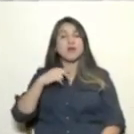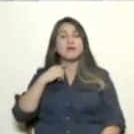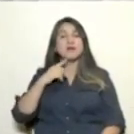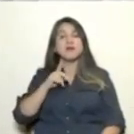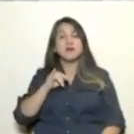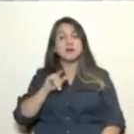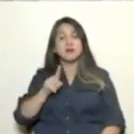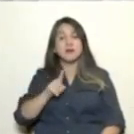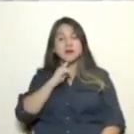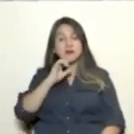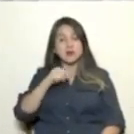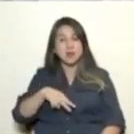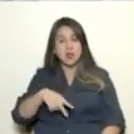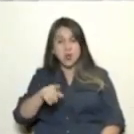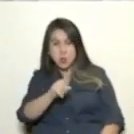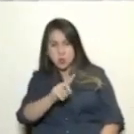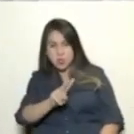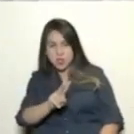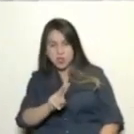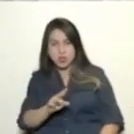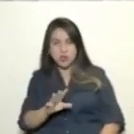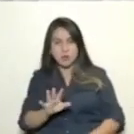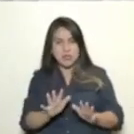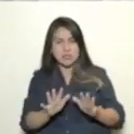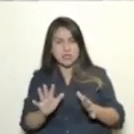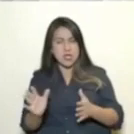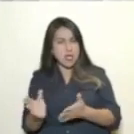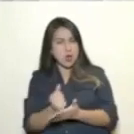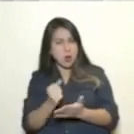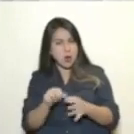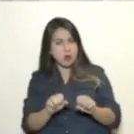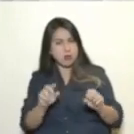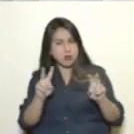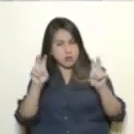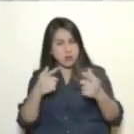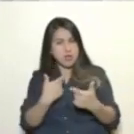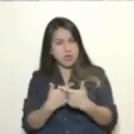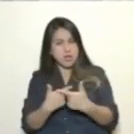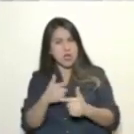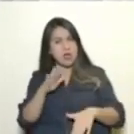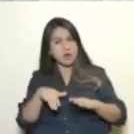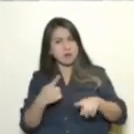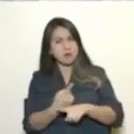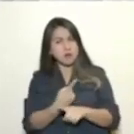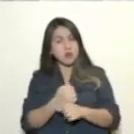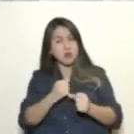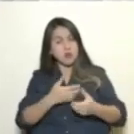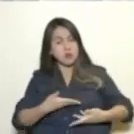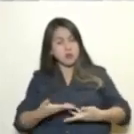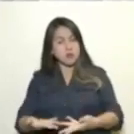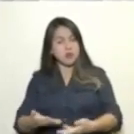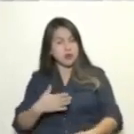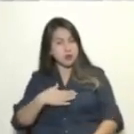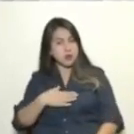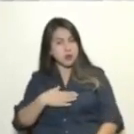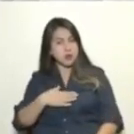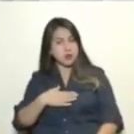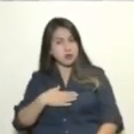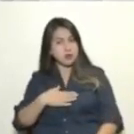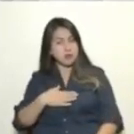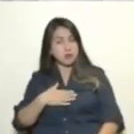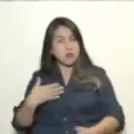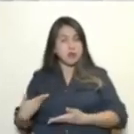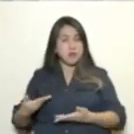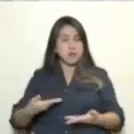parece que se ponen de acuerdo en esta cosa de Irak. Sí, a veces conversamos. ¿Y me podrían invitar a mí? Invitamos